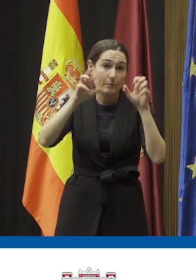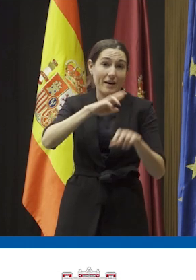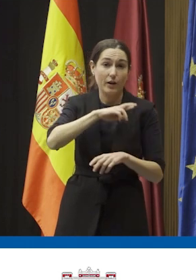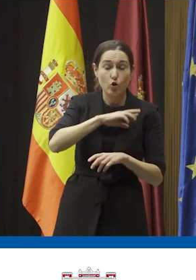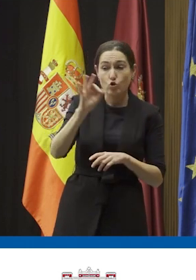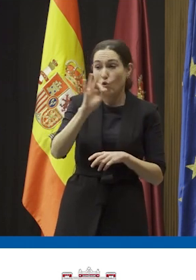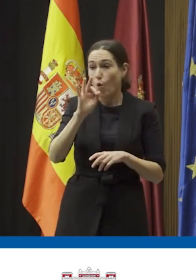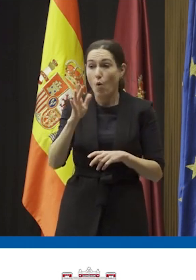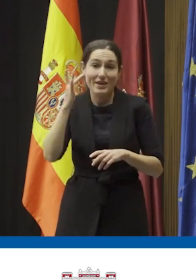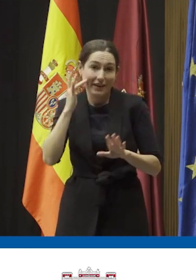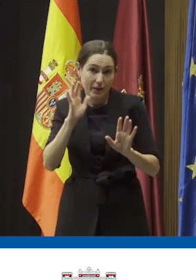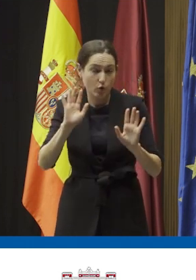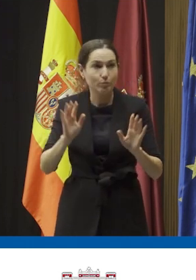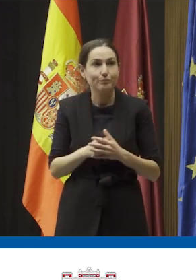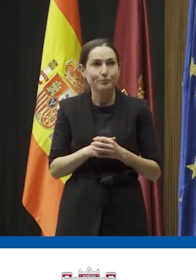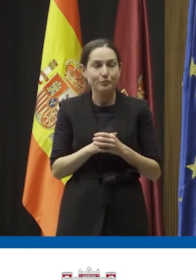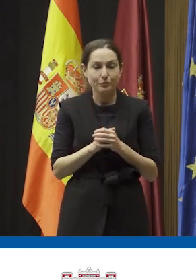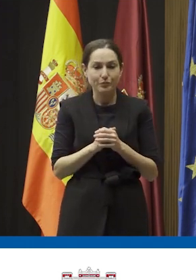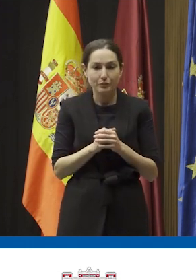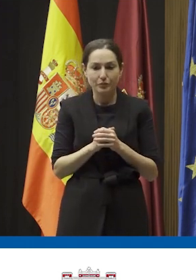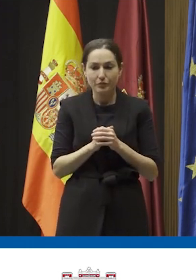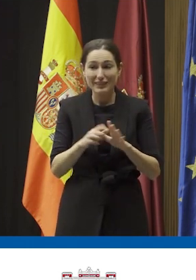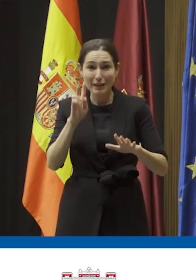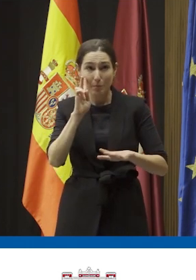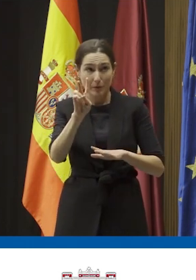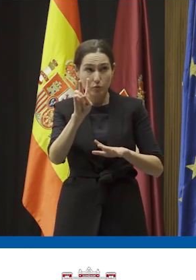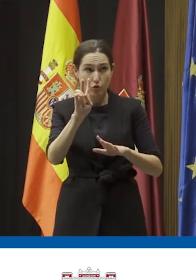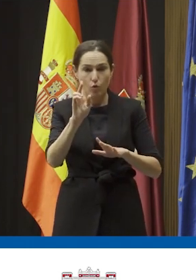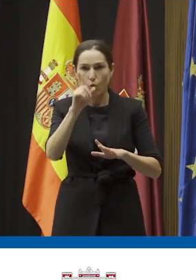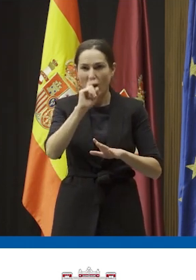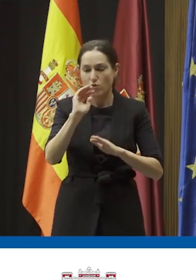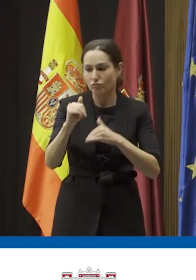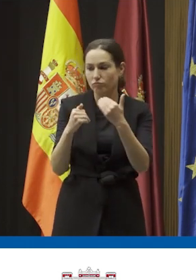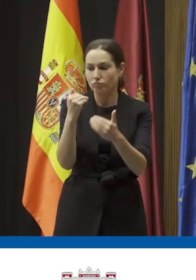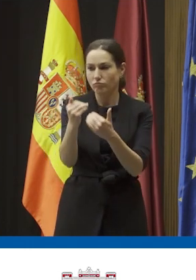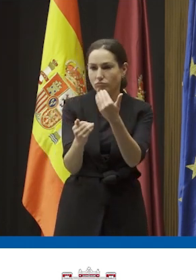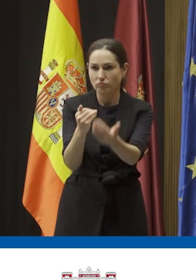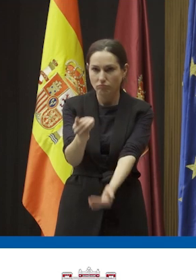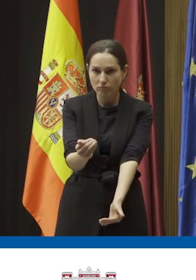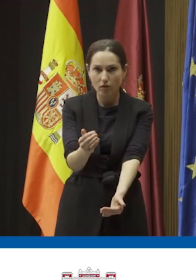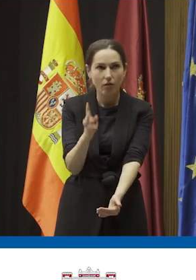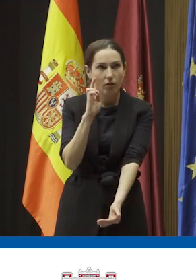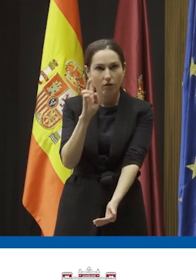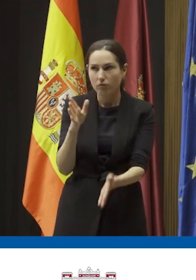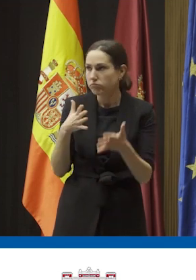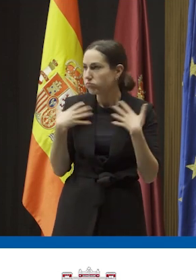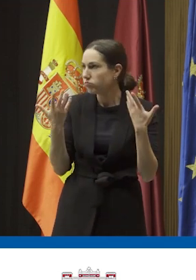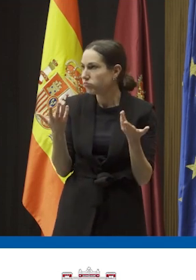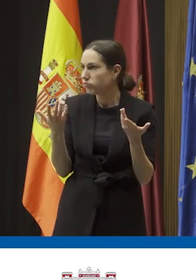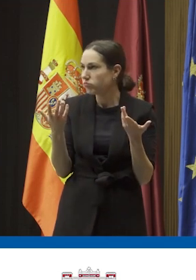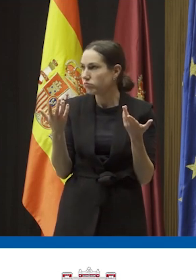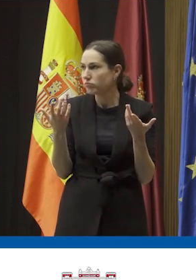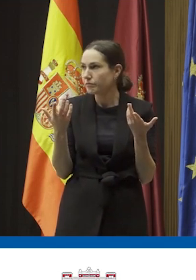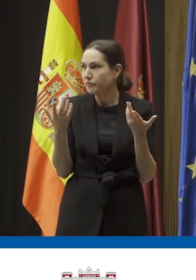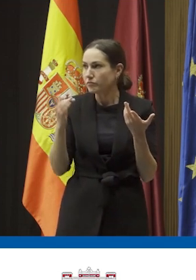religiosos. La circuncisión. Veremos cómo, al paso de los años, sorprende ver cómo el